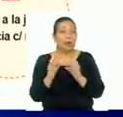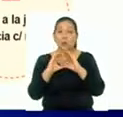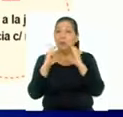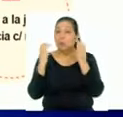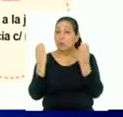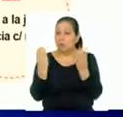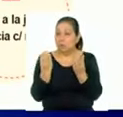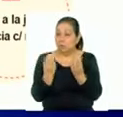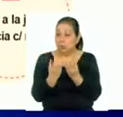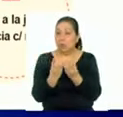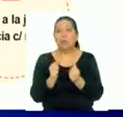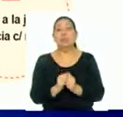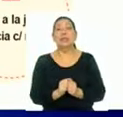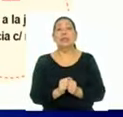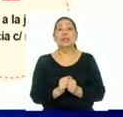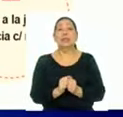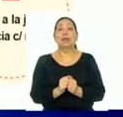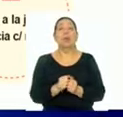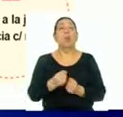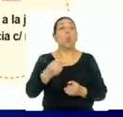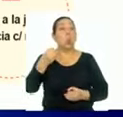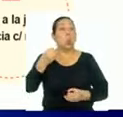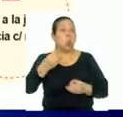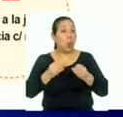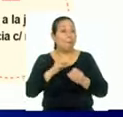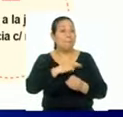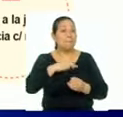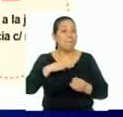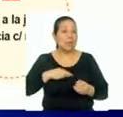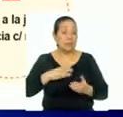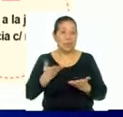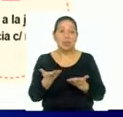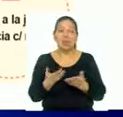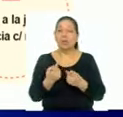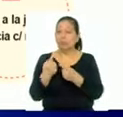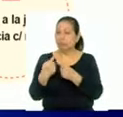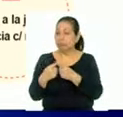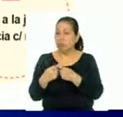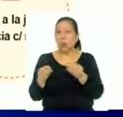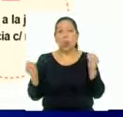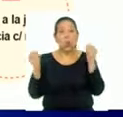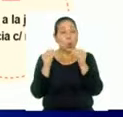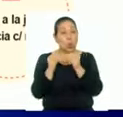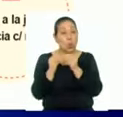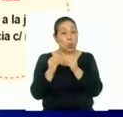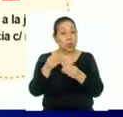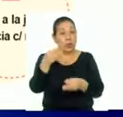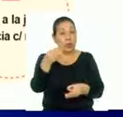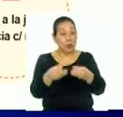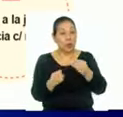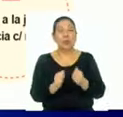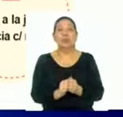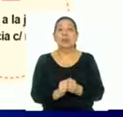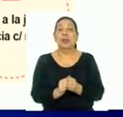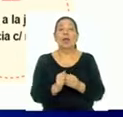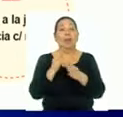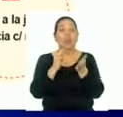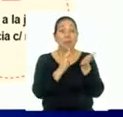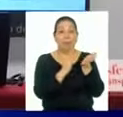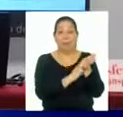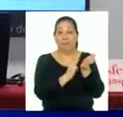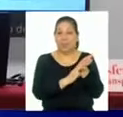de la República, el Poder Judicial, el Ministerio Público, la Junta Nacional de Justicia, la